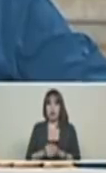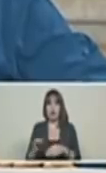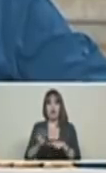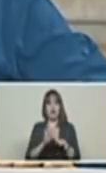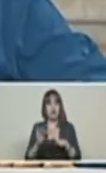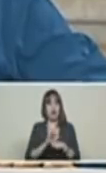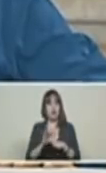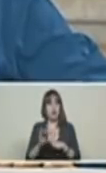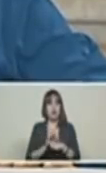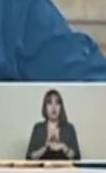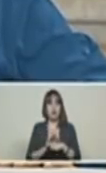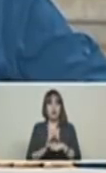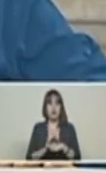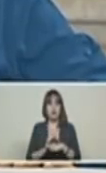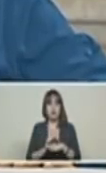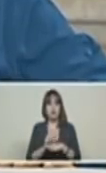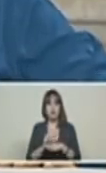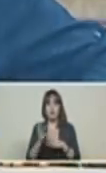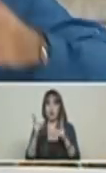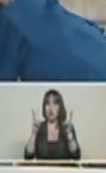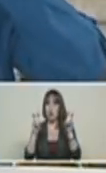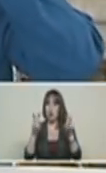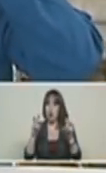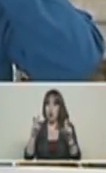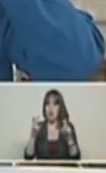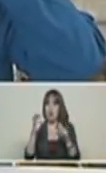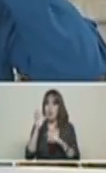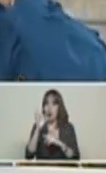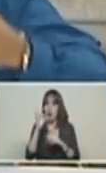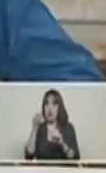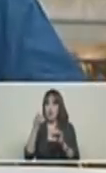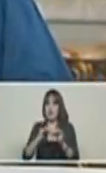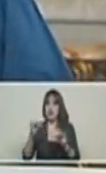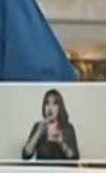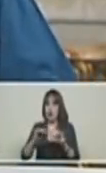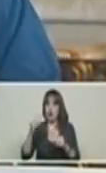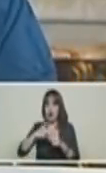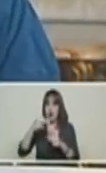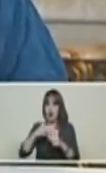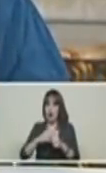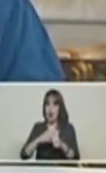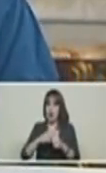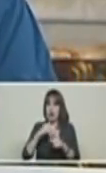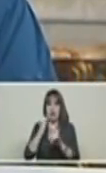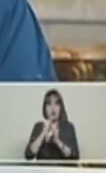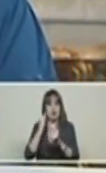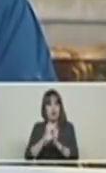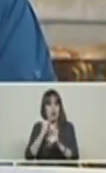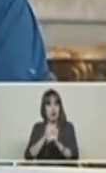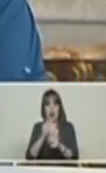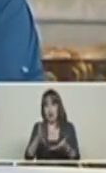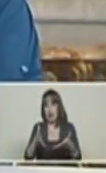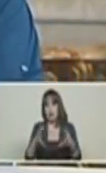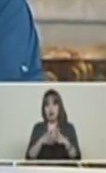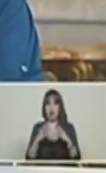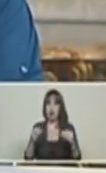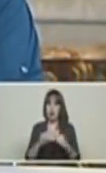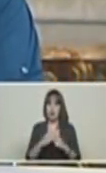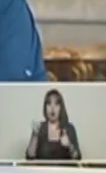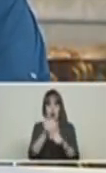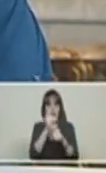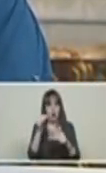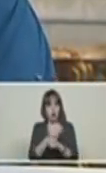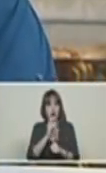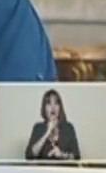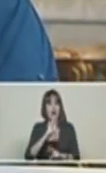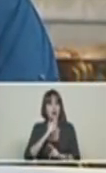funcionamiento, nueva moneda petrolera digital de Venezuela, ganamos todo. Hemos ido encontrando las